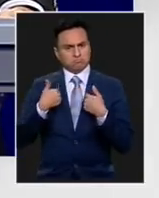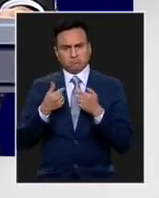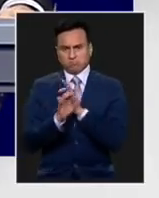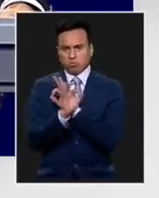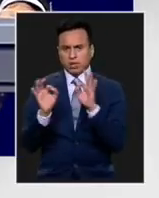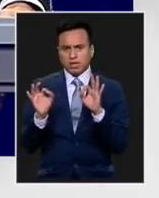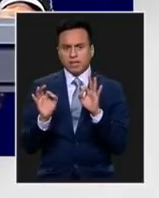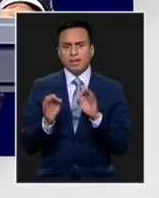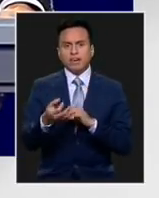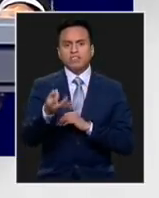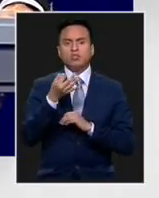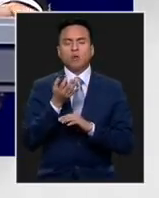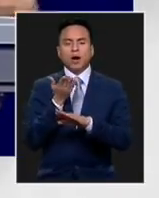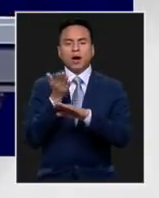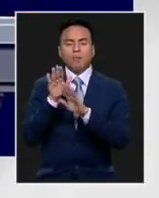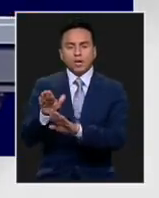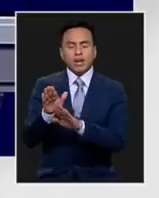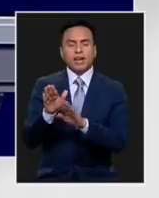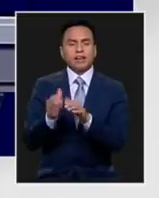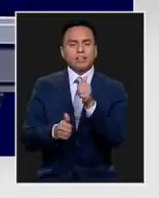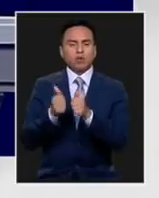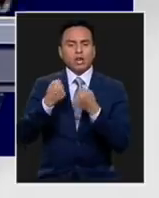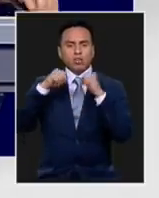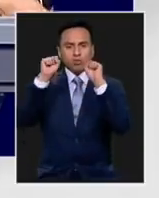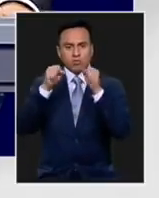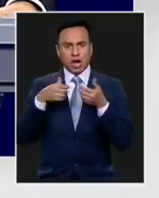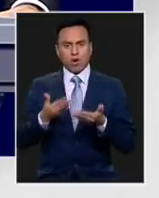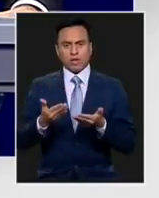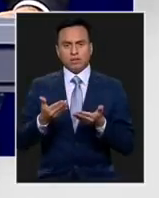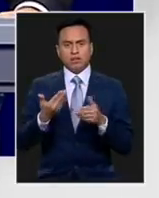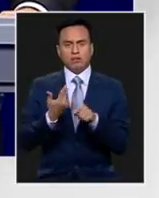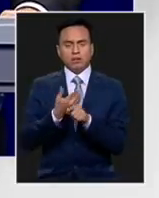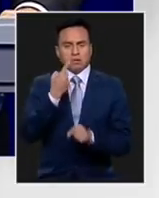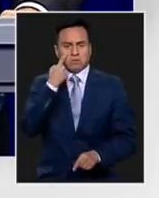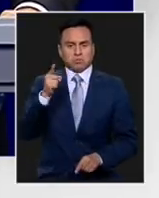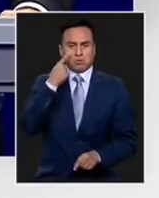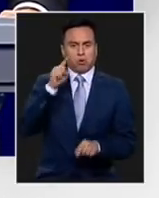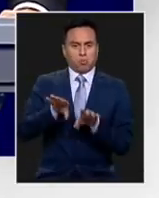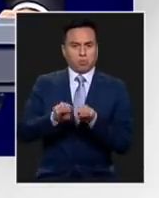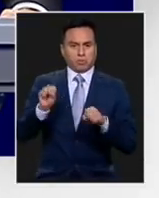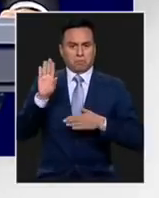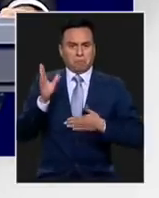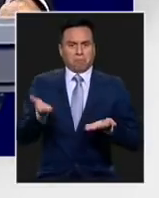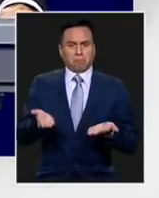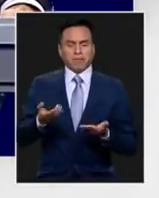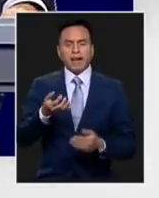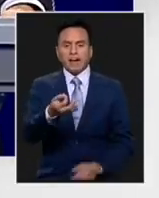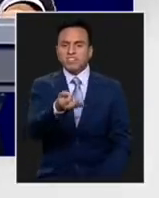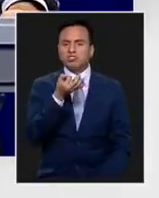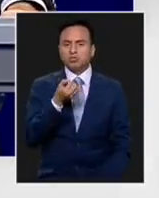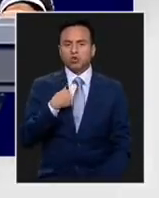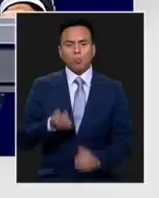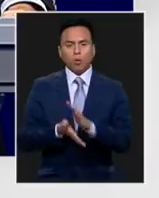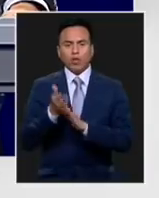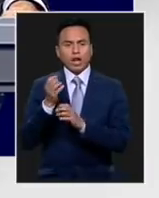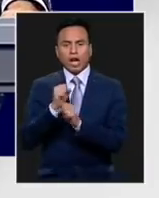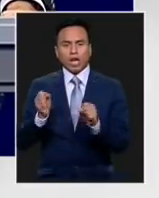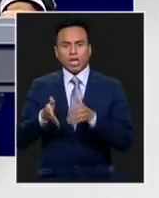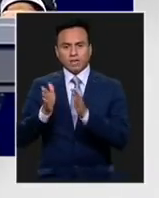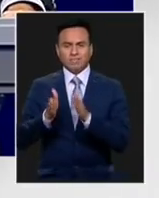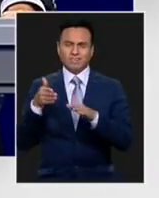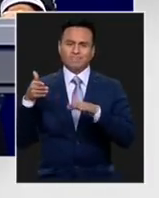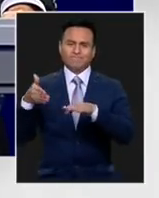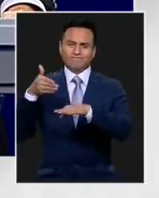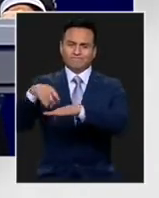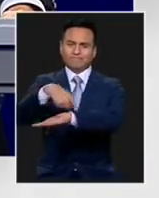Ha dicho que iba a apoyar al candidato ganador y ahora está desconociendo el compromiso. Ha dicho que yo no puedo salir a la calle, he recorrido